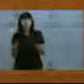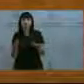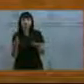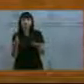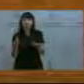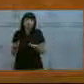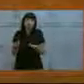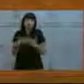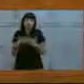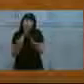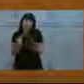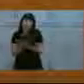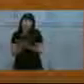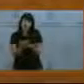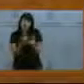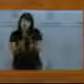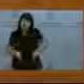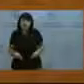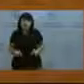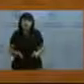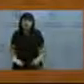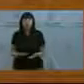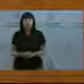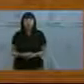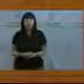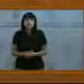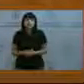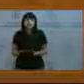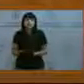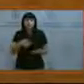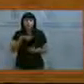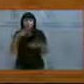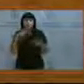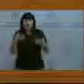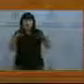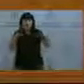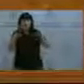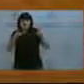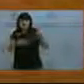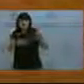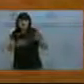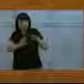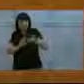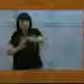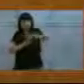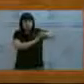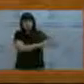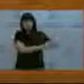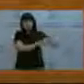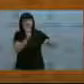la propuesta. Toca, por tanto, dejar de lado aspectos triviales y frívolos que solo buscan